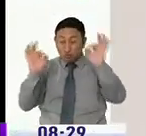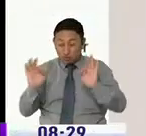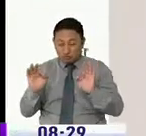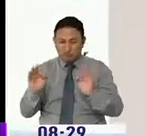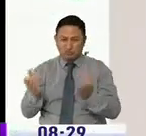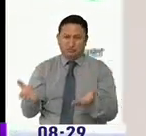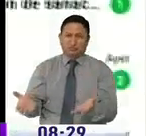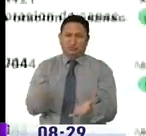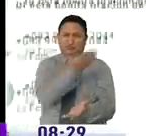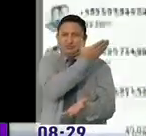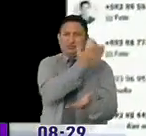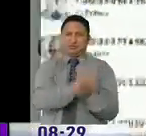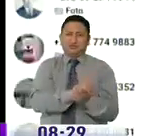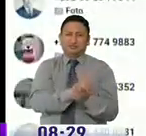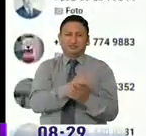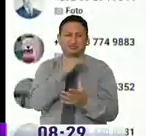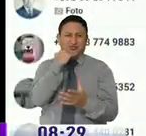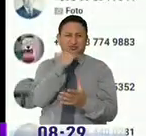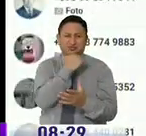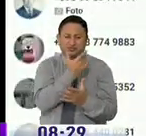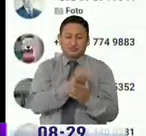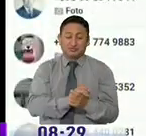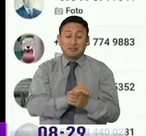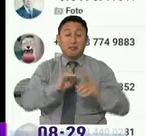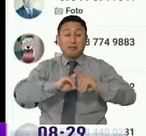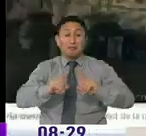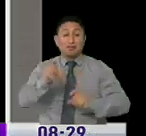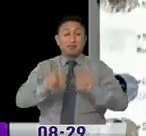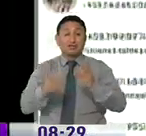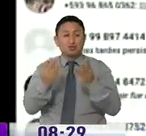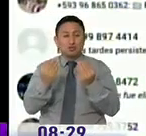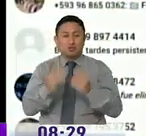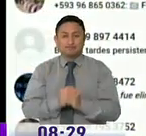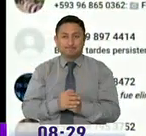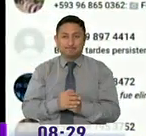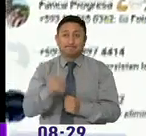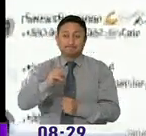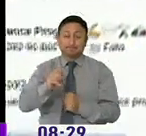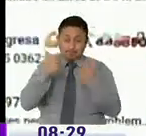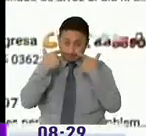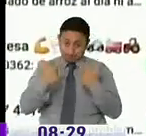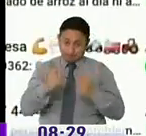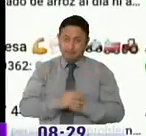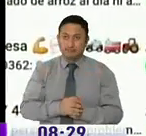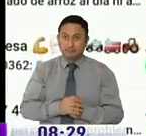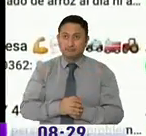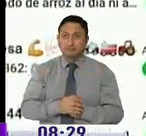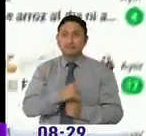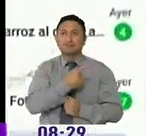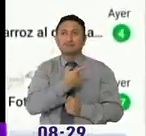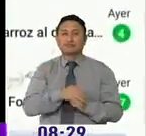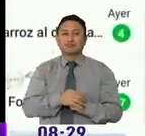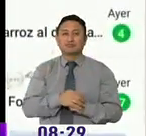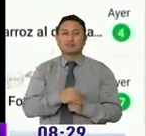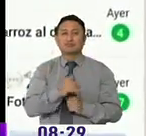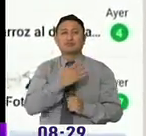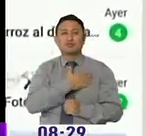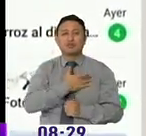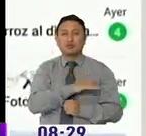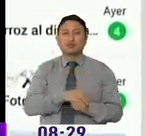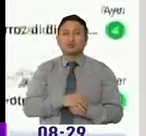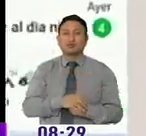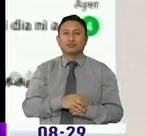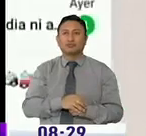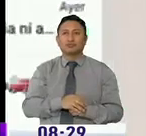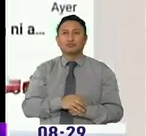es una porquería, la pestilencia, pero son muchos de los vecinos, ahí hay que hacer vigilancia. Y aquí el repudio, por favor, prepara adelante, Atahualpa y Núñez de